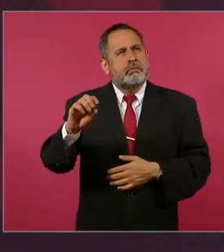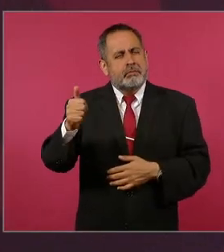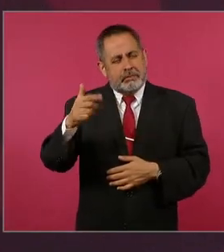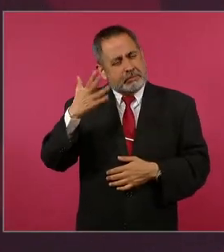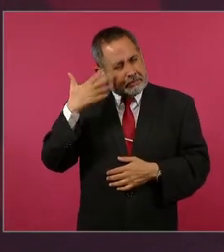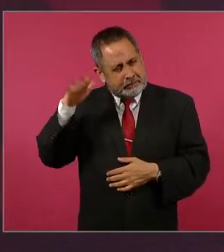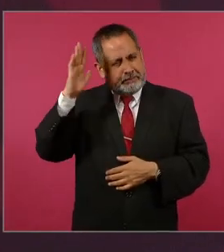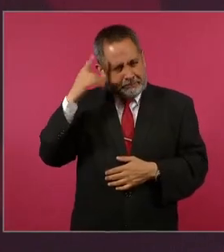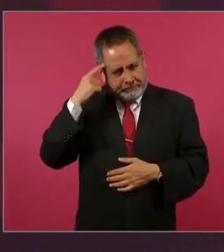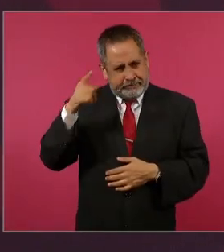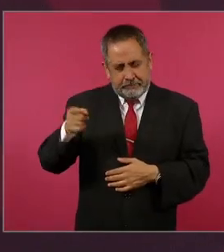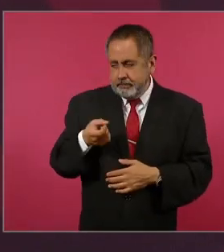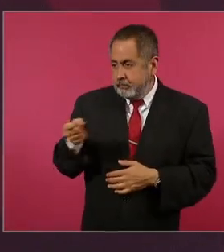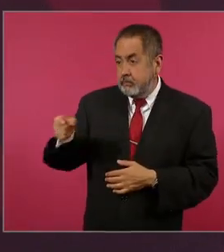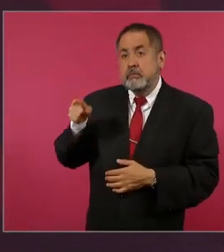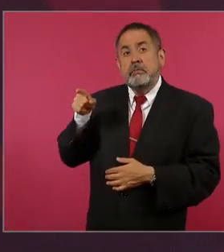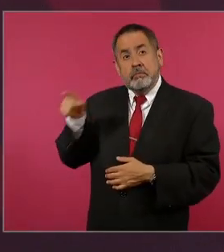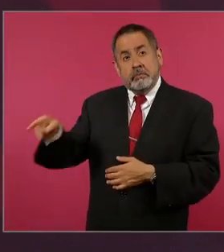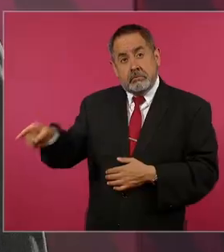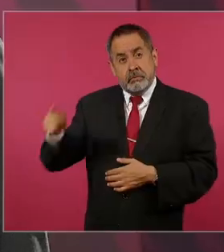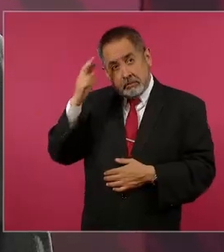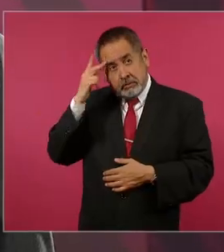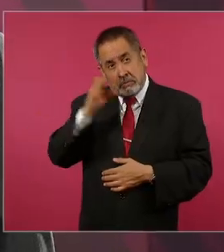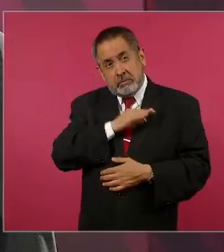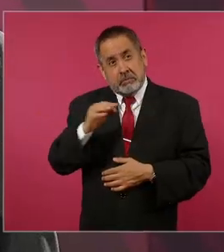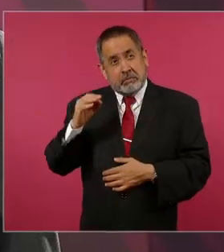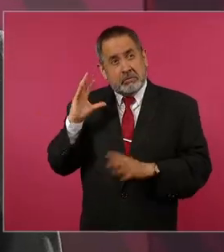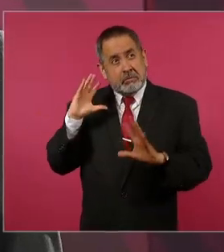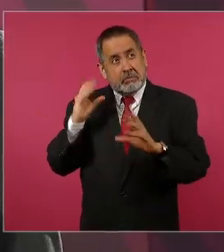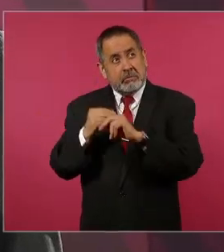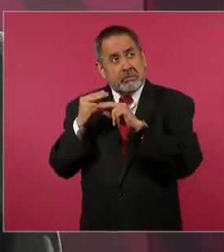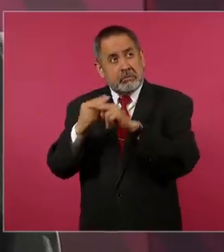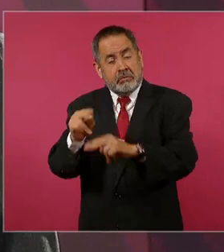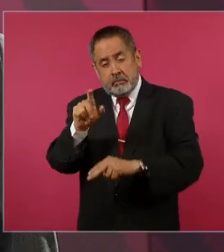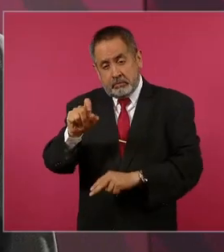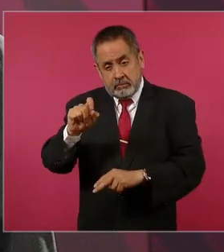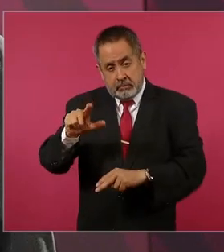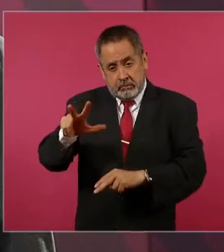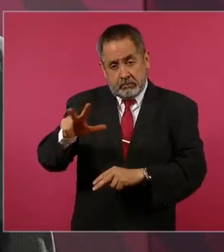1906, ya llevaba como 28 años